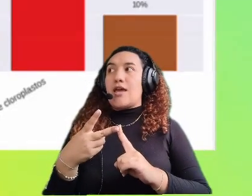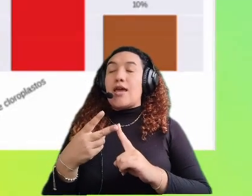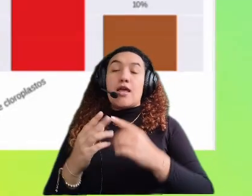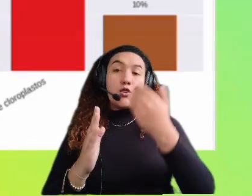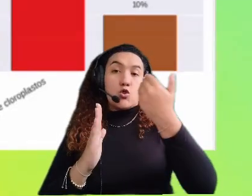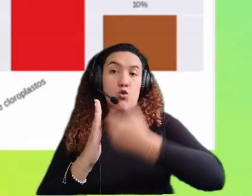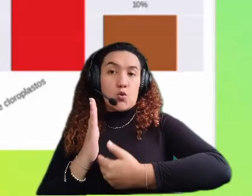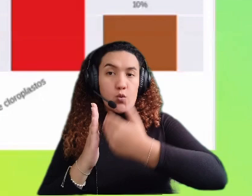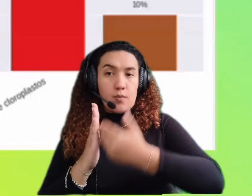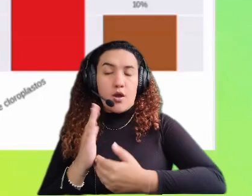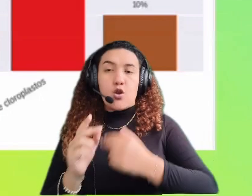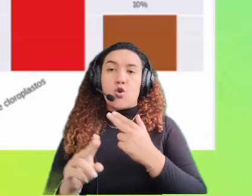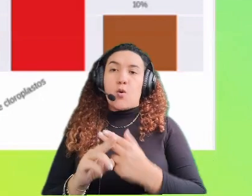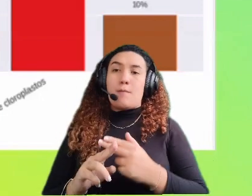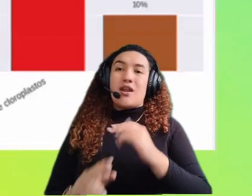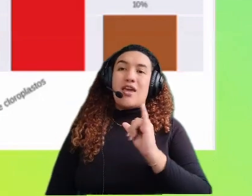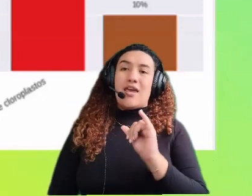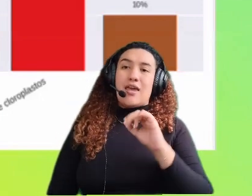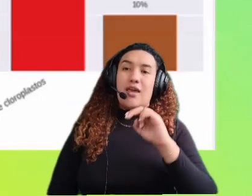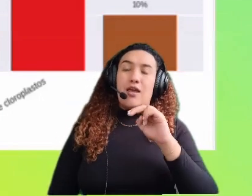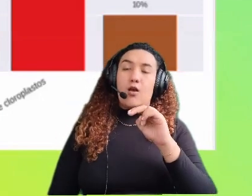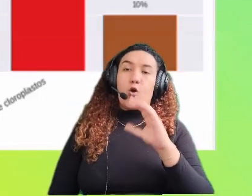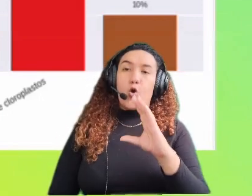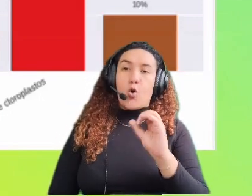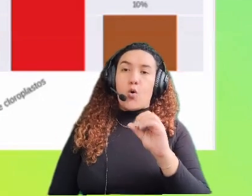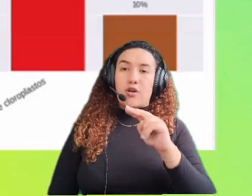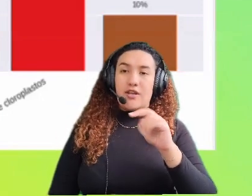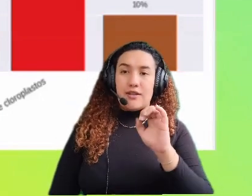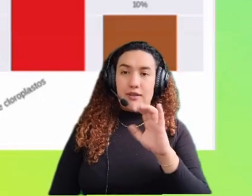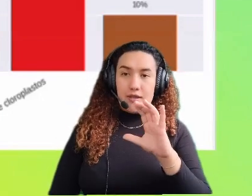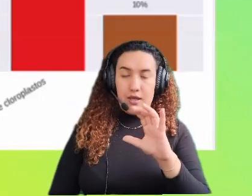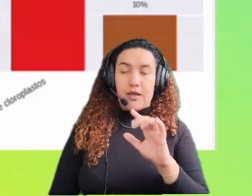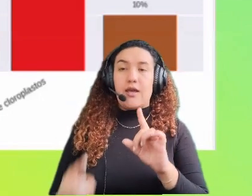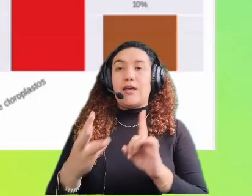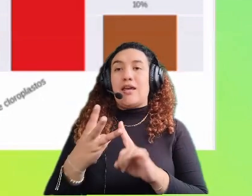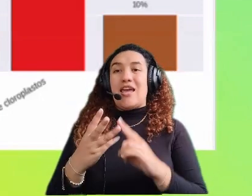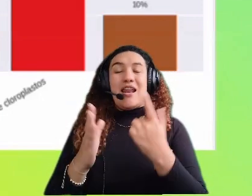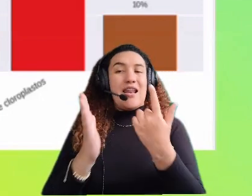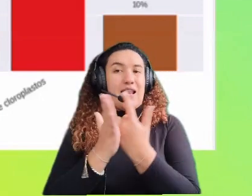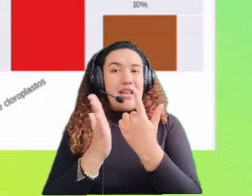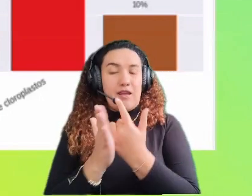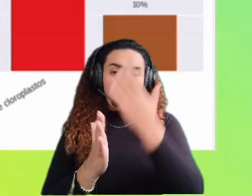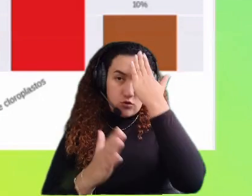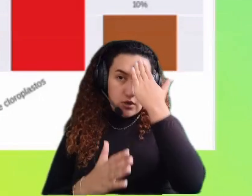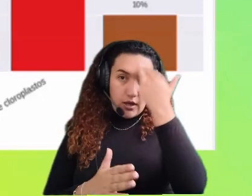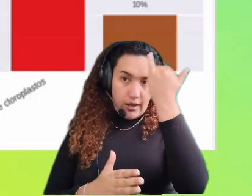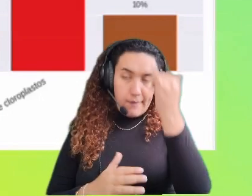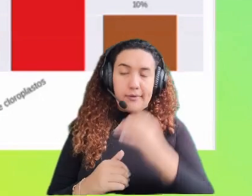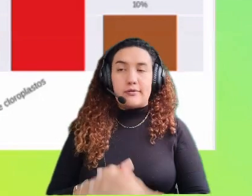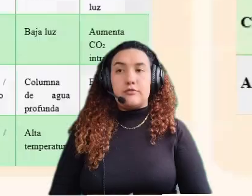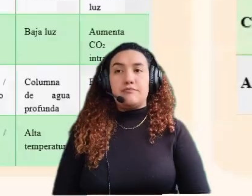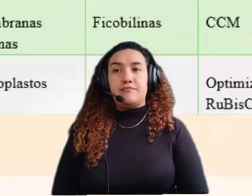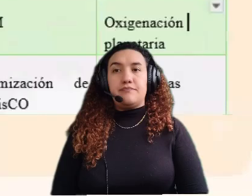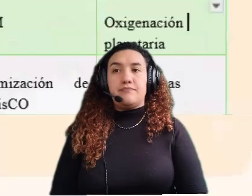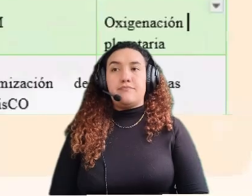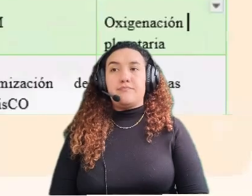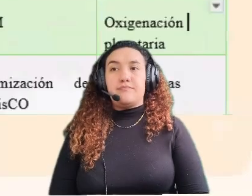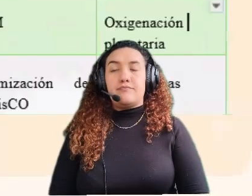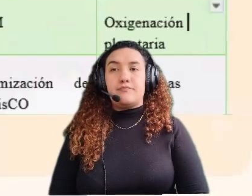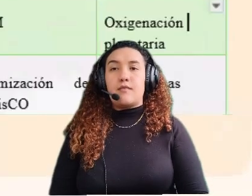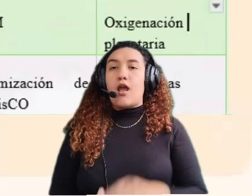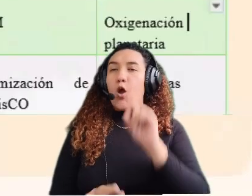de instituciones como CONITEC y Scripps, libros académicos y algunas tesis especializadas.